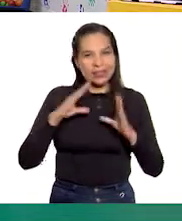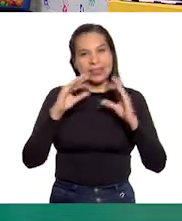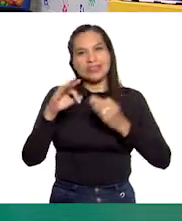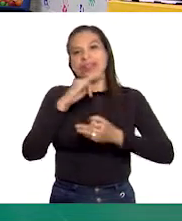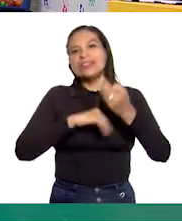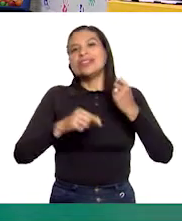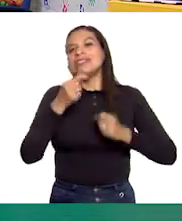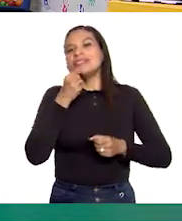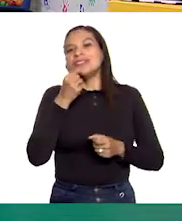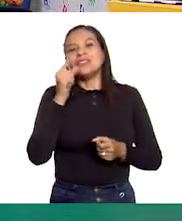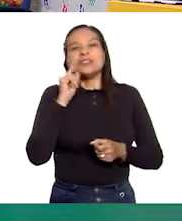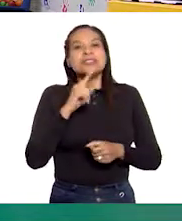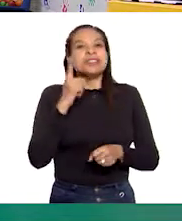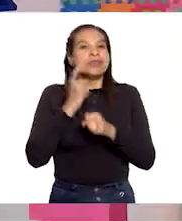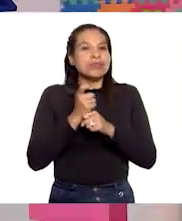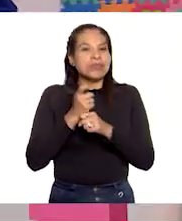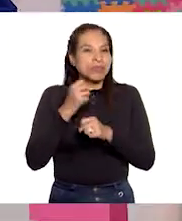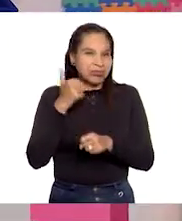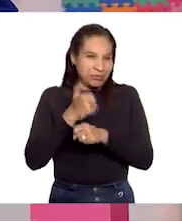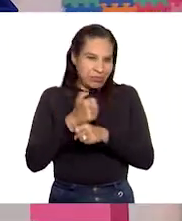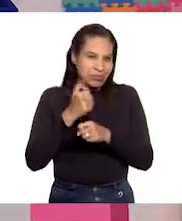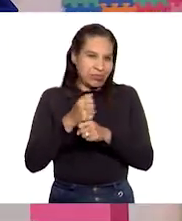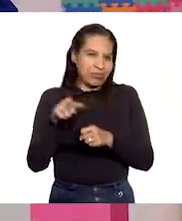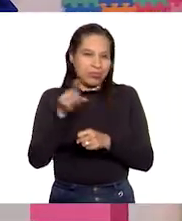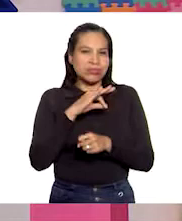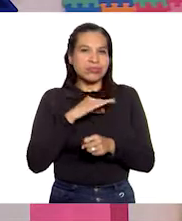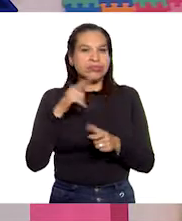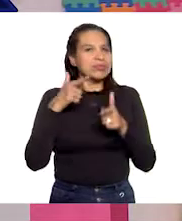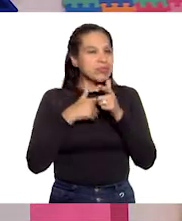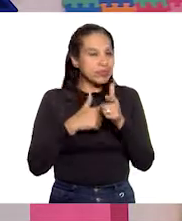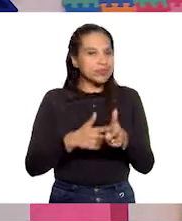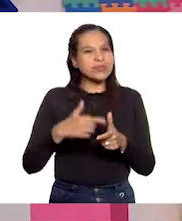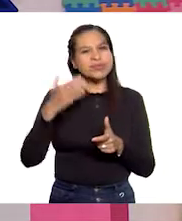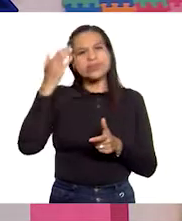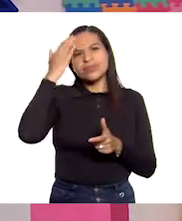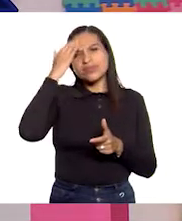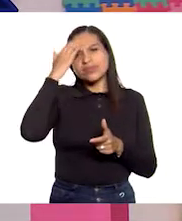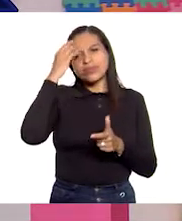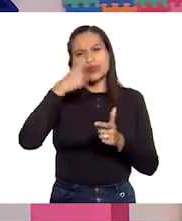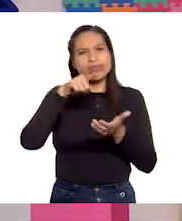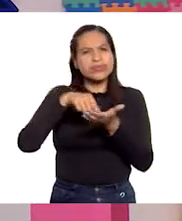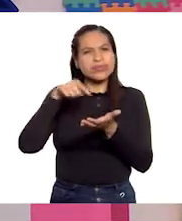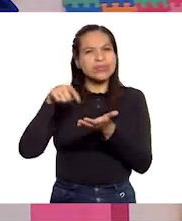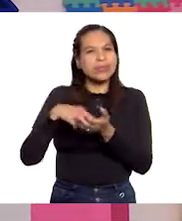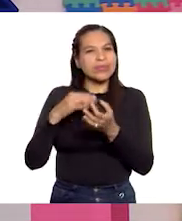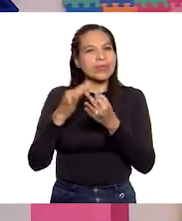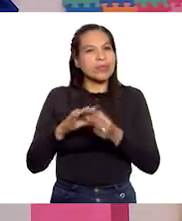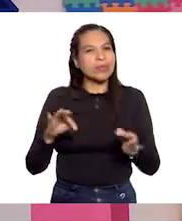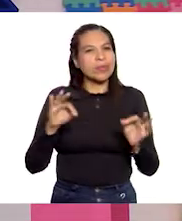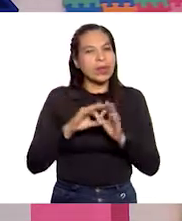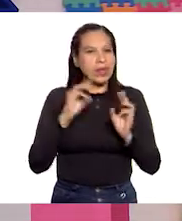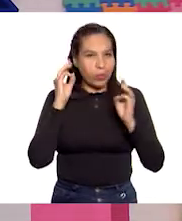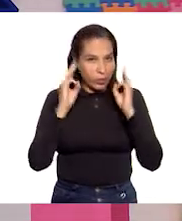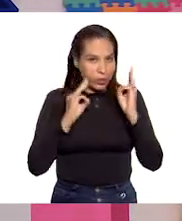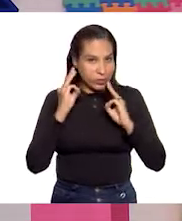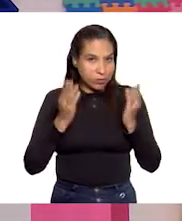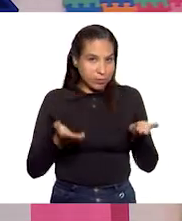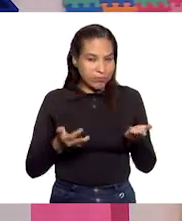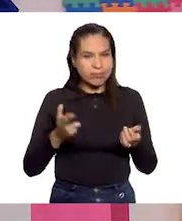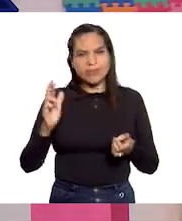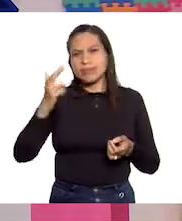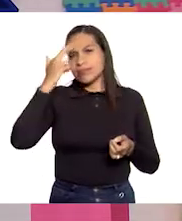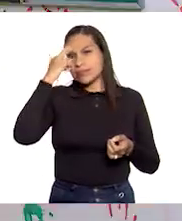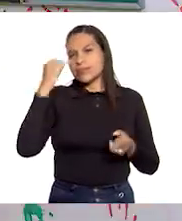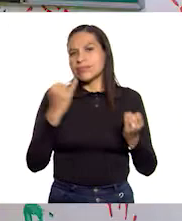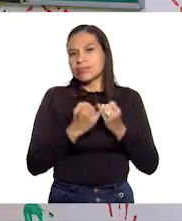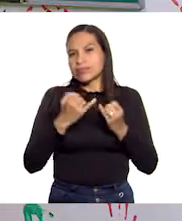las niñas y niños del primer grado de primaria en cómo podemos seguir conociendo espacios tan importantes como son los museos. Y recordemos